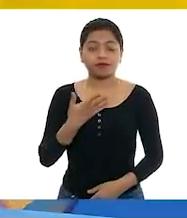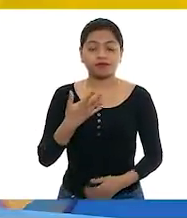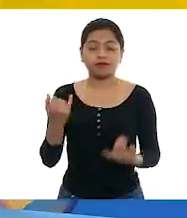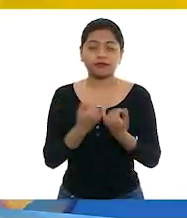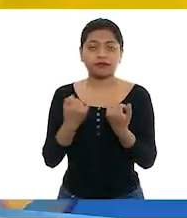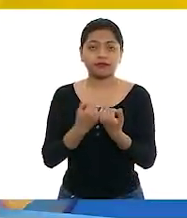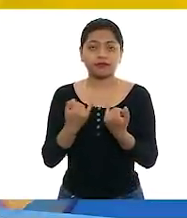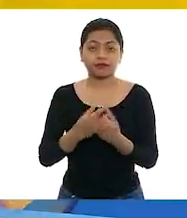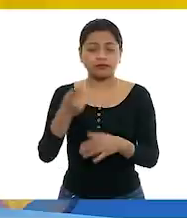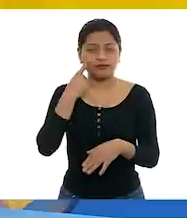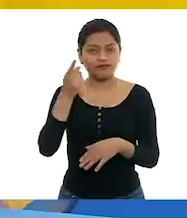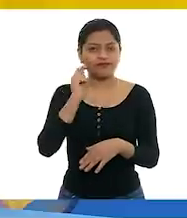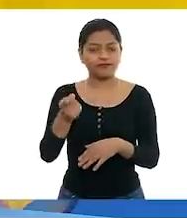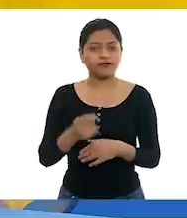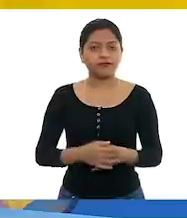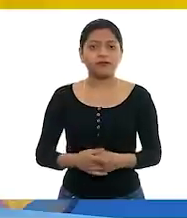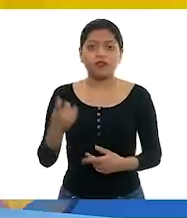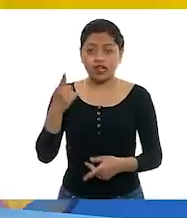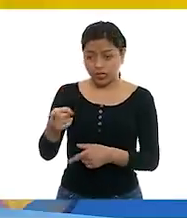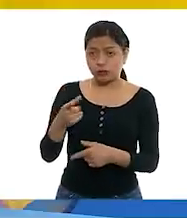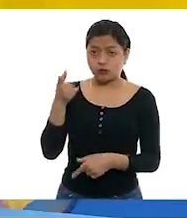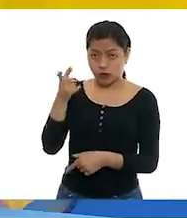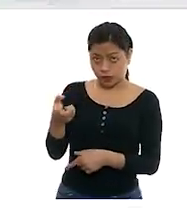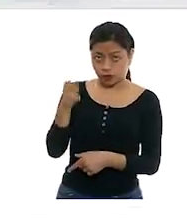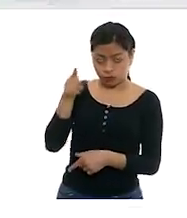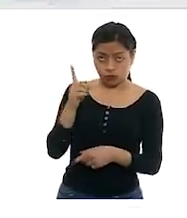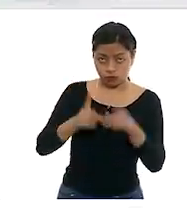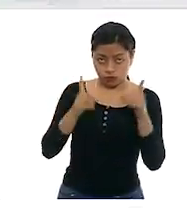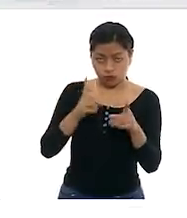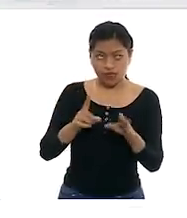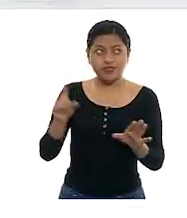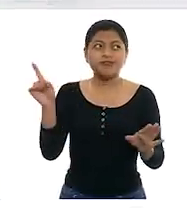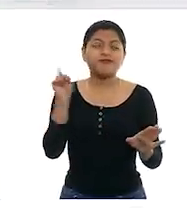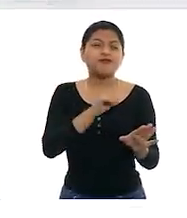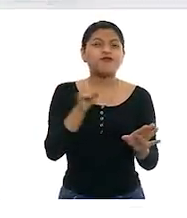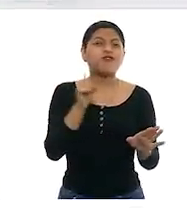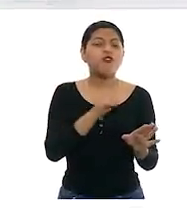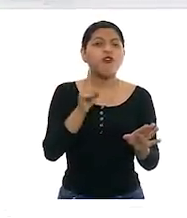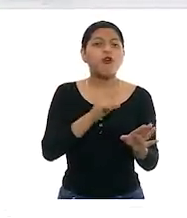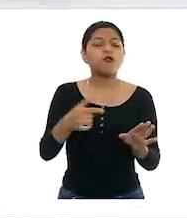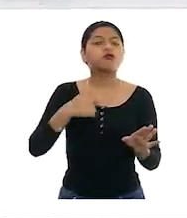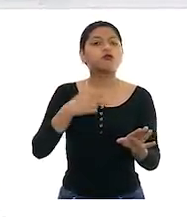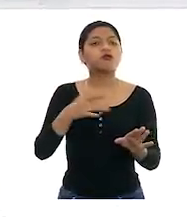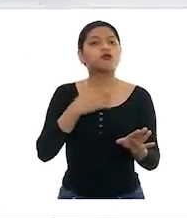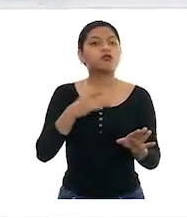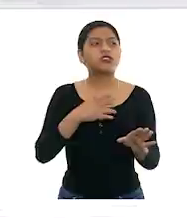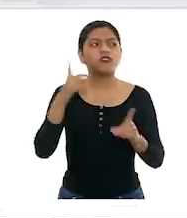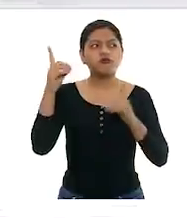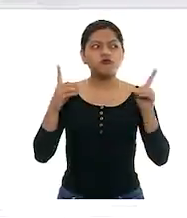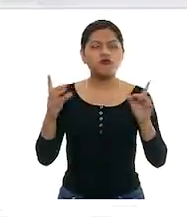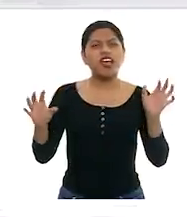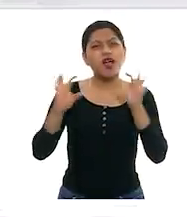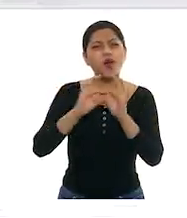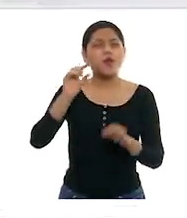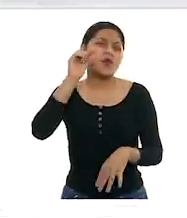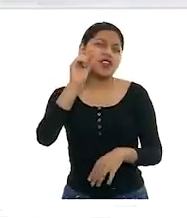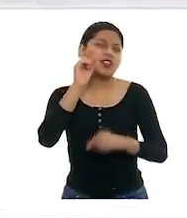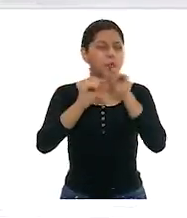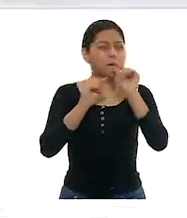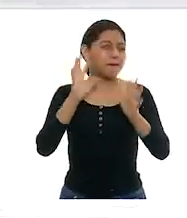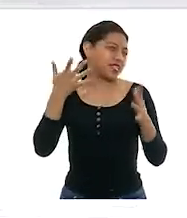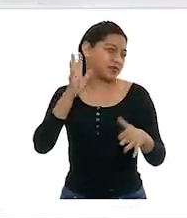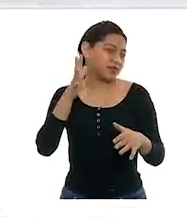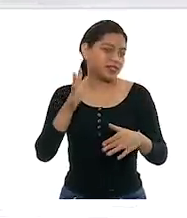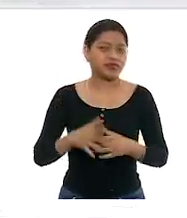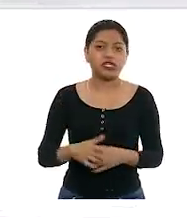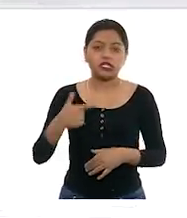pues no sé si esto se relacione con las dudas de Raulito, maestra. Pues yo creo que sí se relaciona un poquito, porque ya empiezo a entender un poco